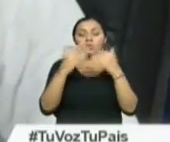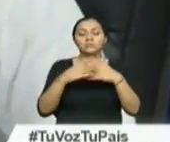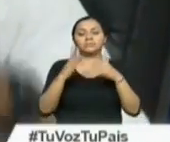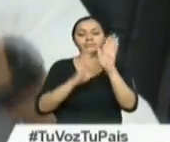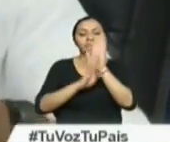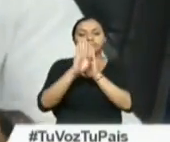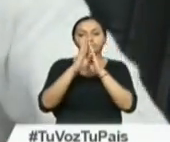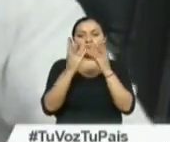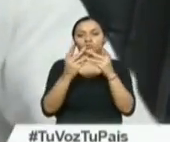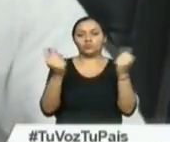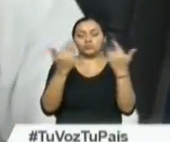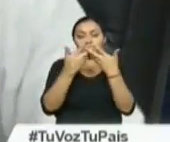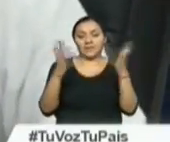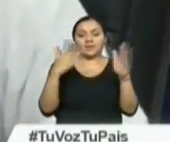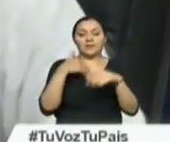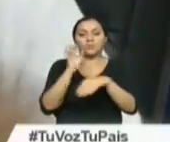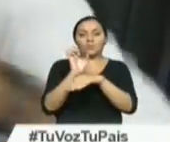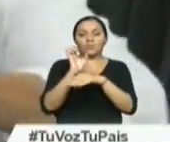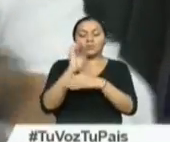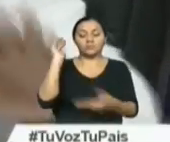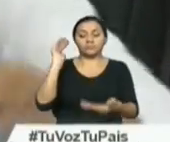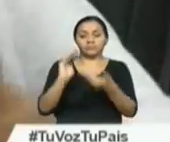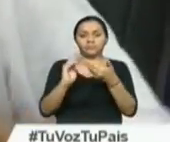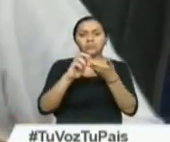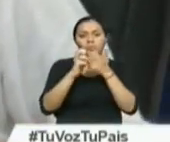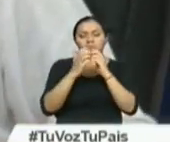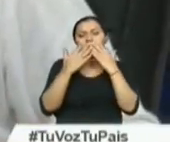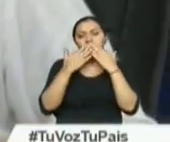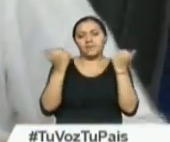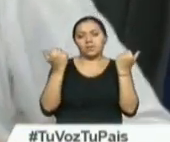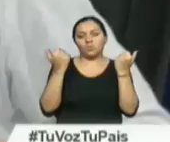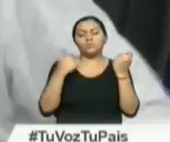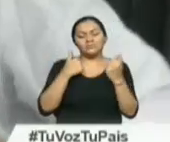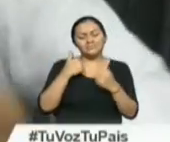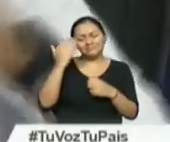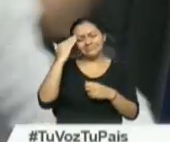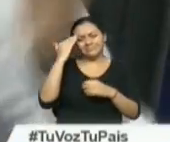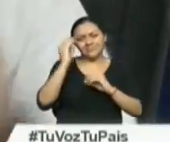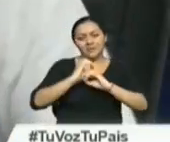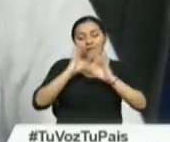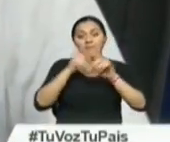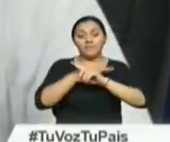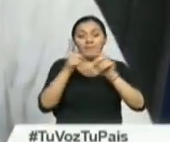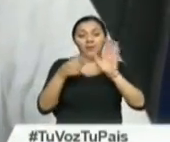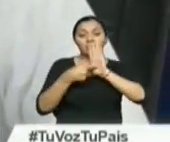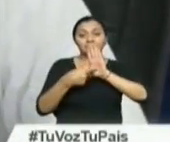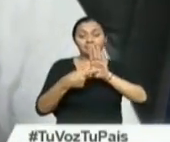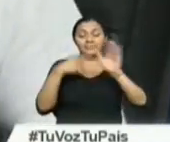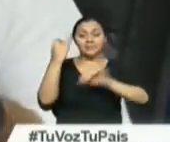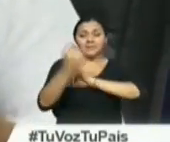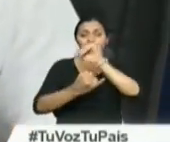la recesión. Técnicamente Ecuador ya no está en recesión. Lo dice, o sea, yo sé de esto, ¿no? Pero también lo dicen los organismos